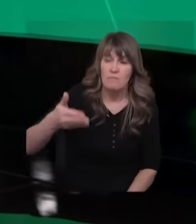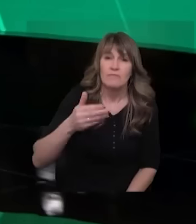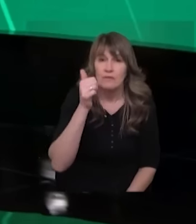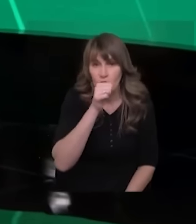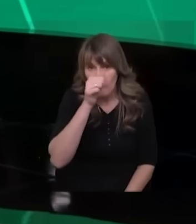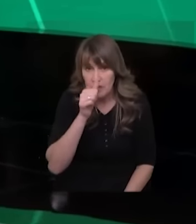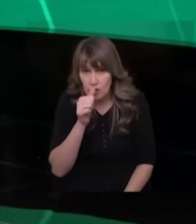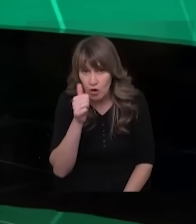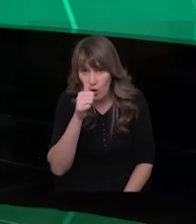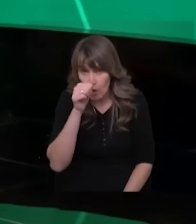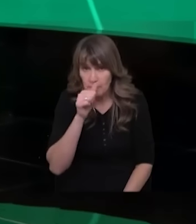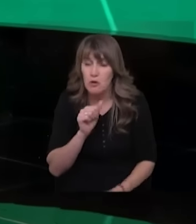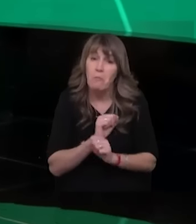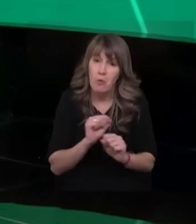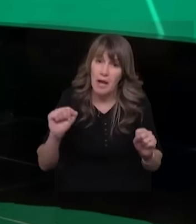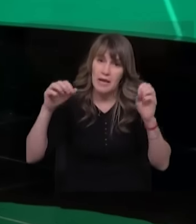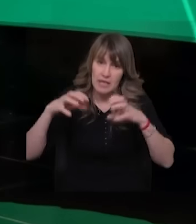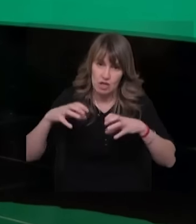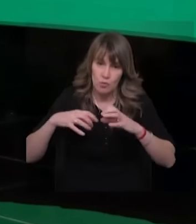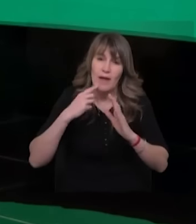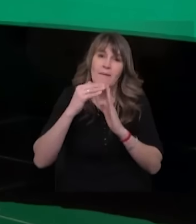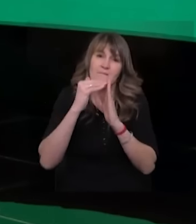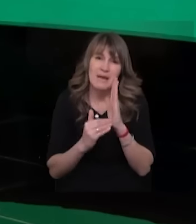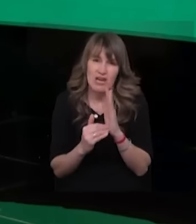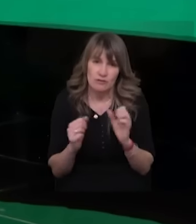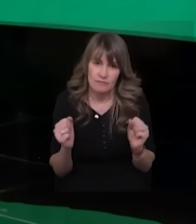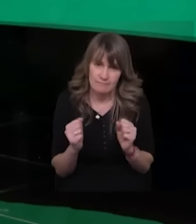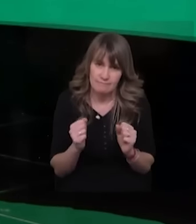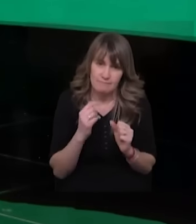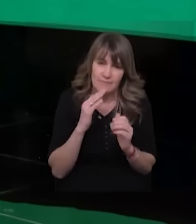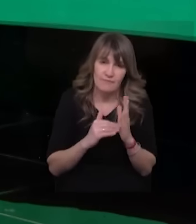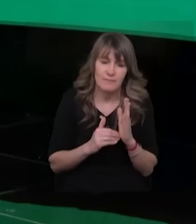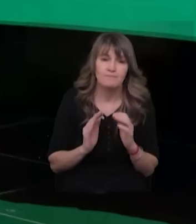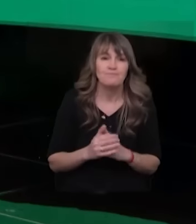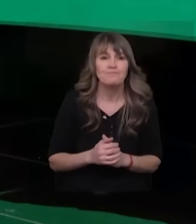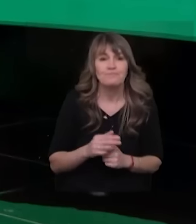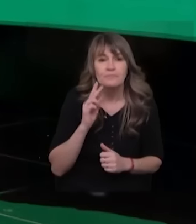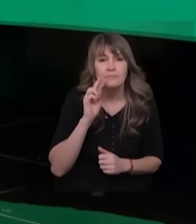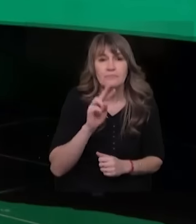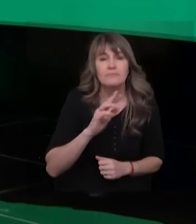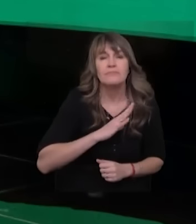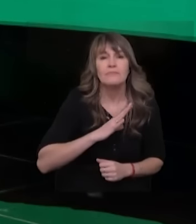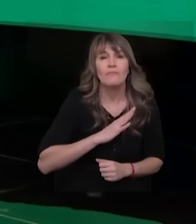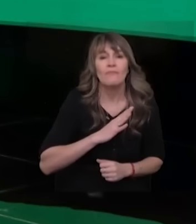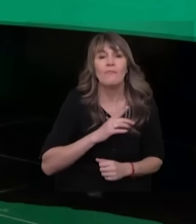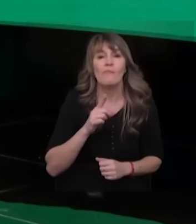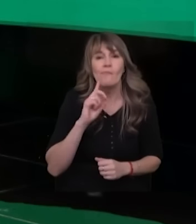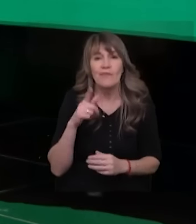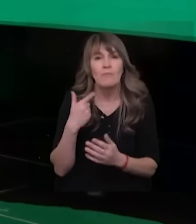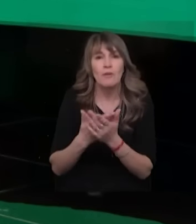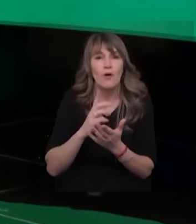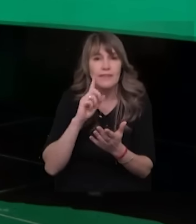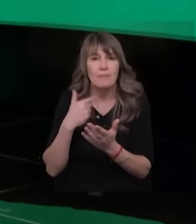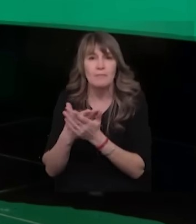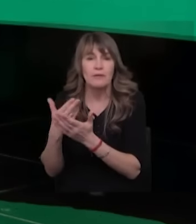todavía puede permanecer alguna lluvia y tormenta va a bajar la temperatura bueno TV ciudad Este despliega a continuación multiplicidad de propuestas en una